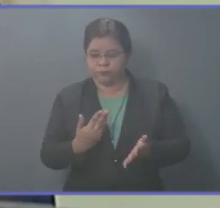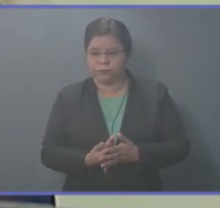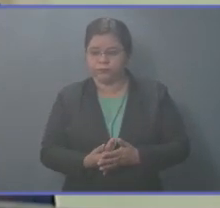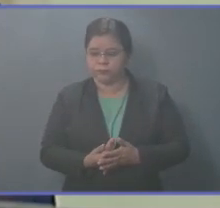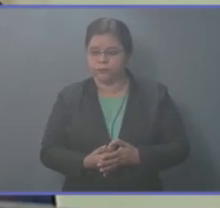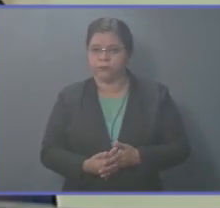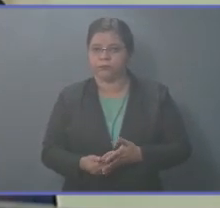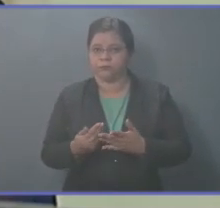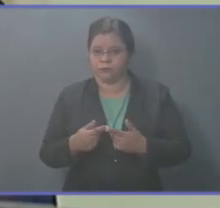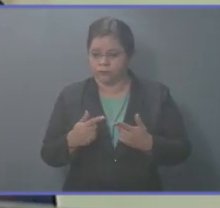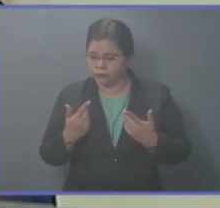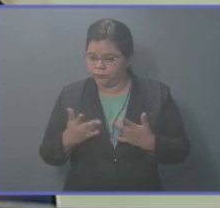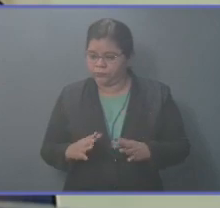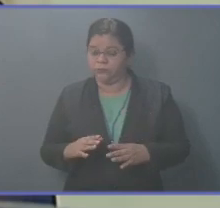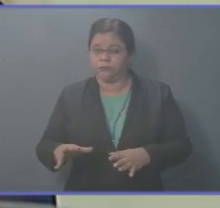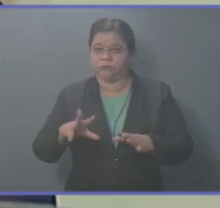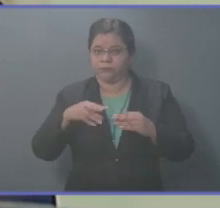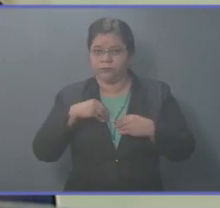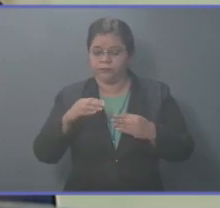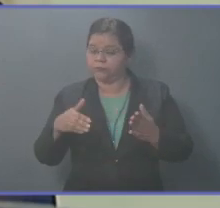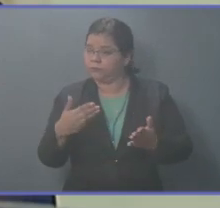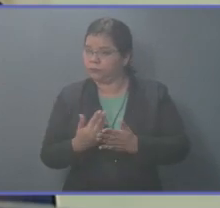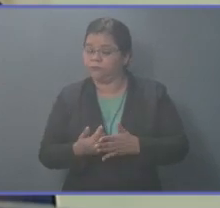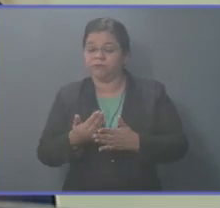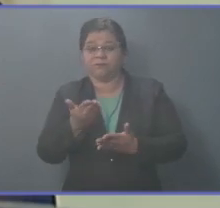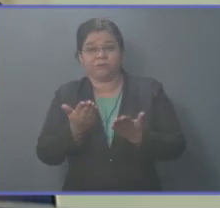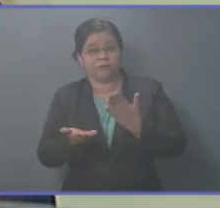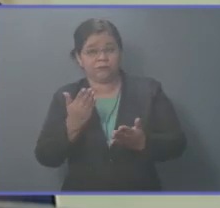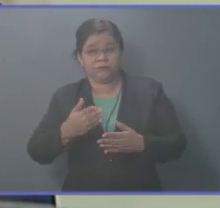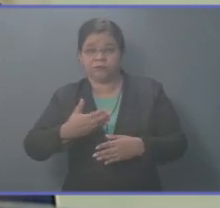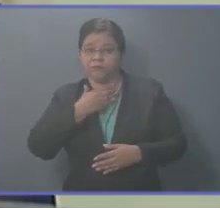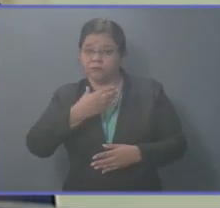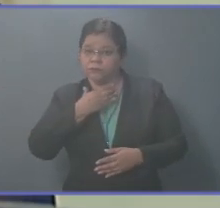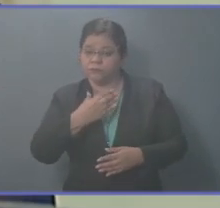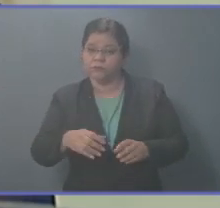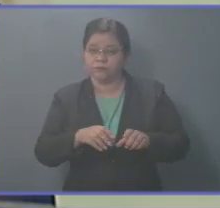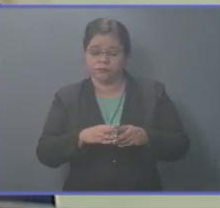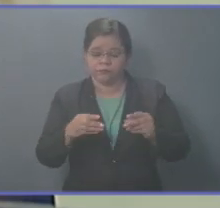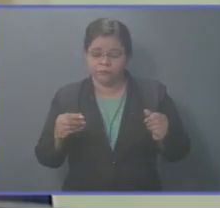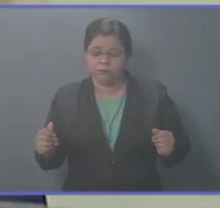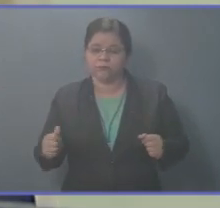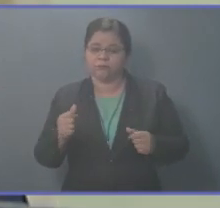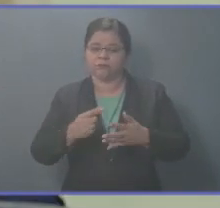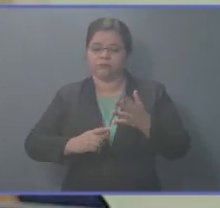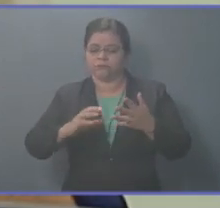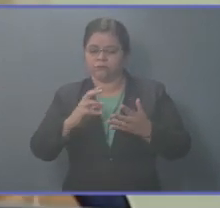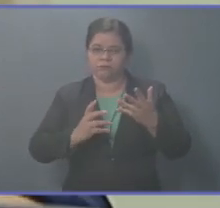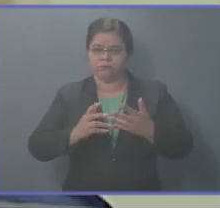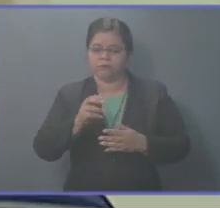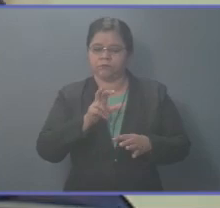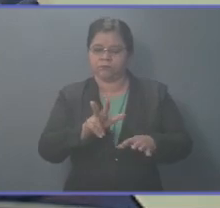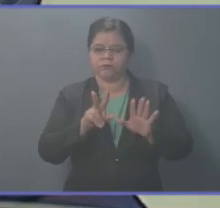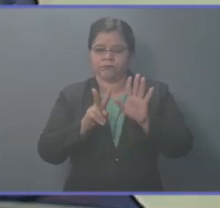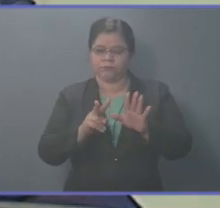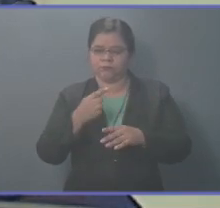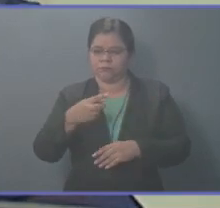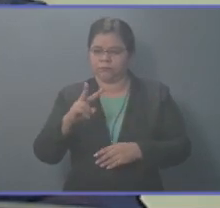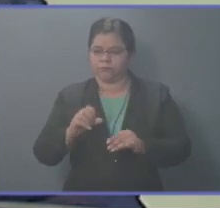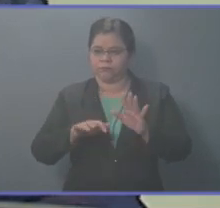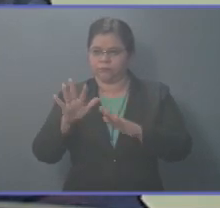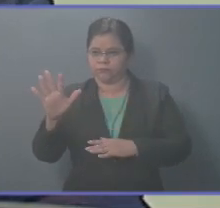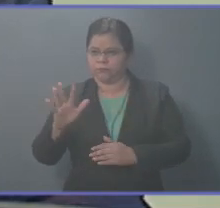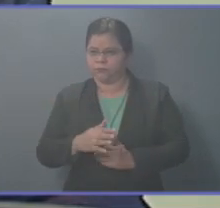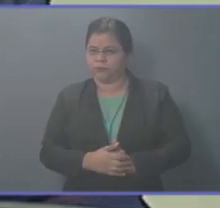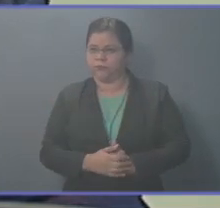puedan causar daños irreparables o de difícil reparación por ella. Auto de inconstitucionalidad 37-2015 ya